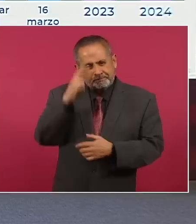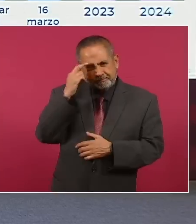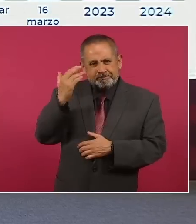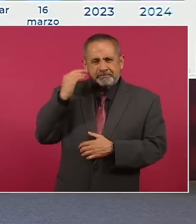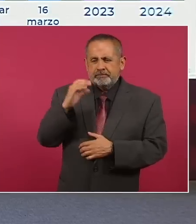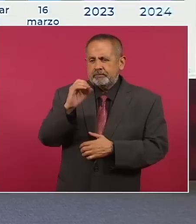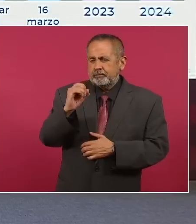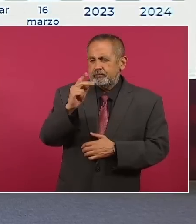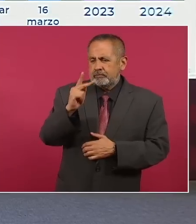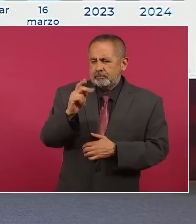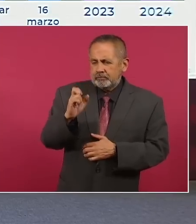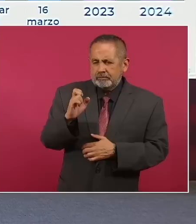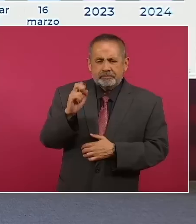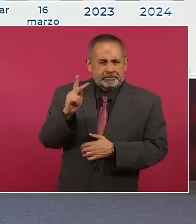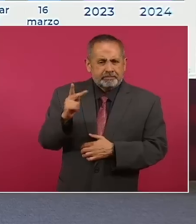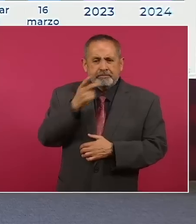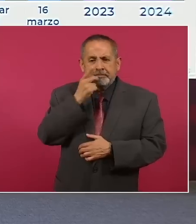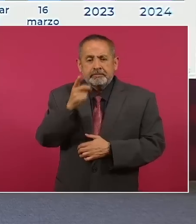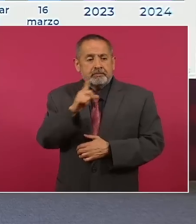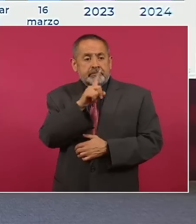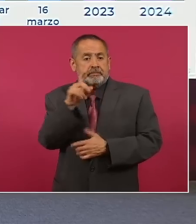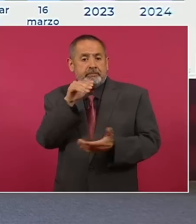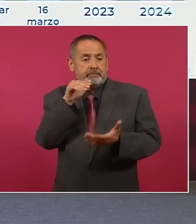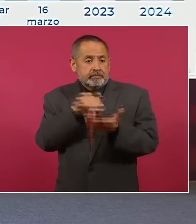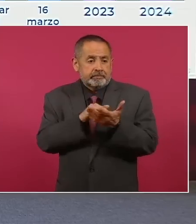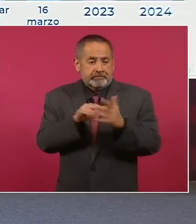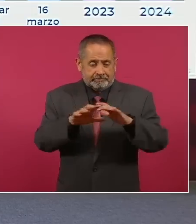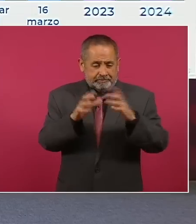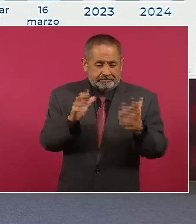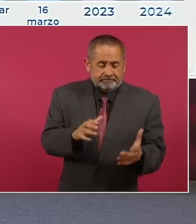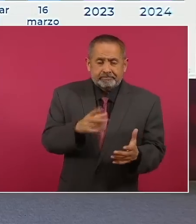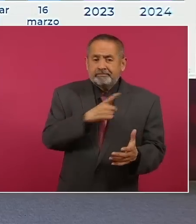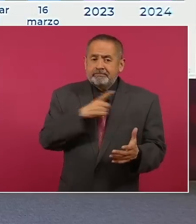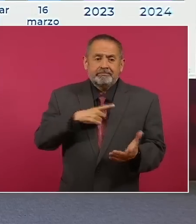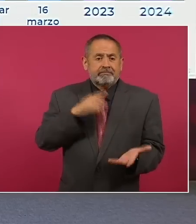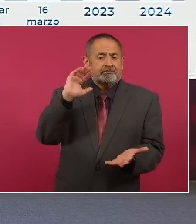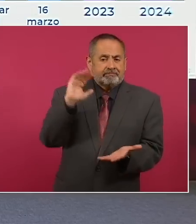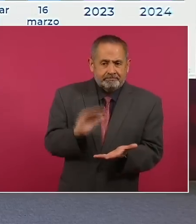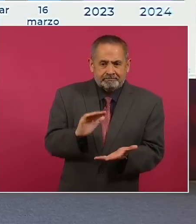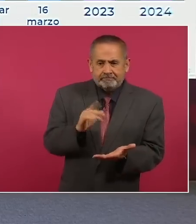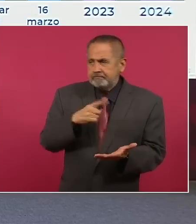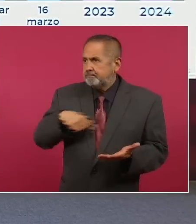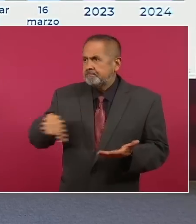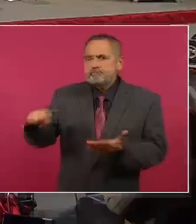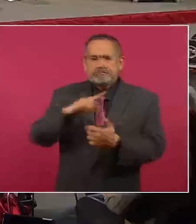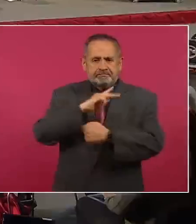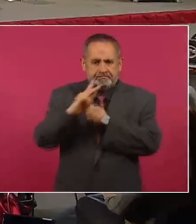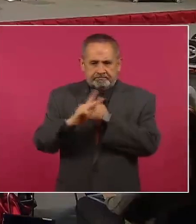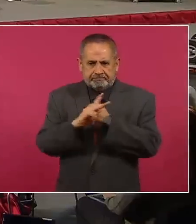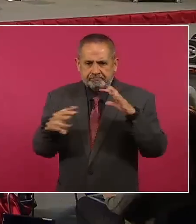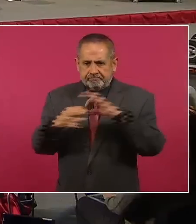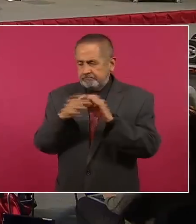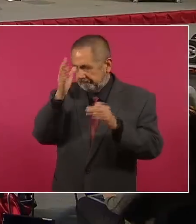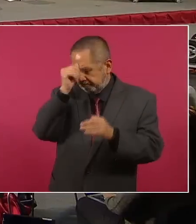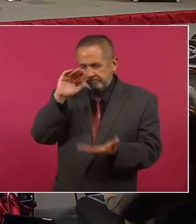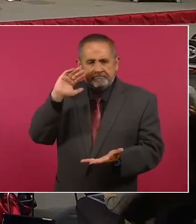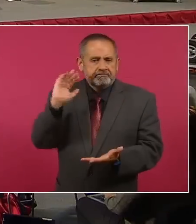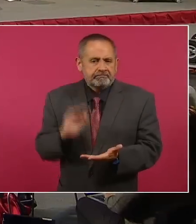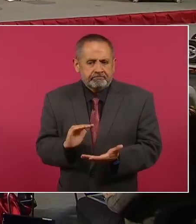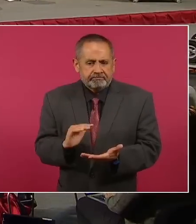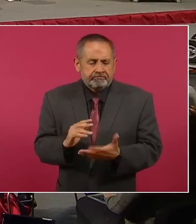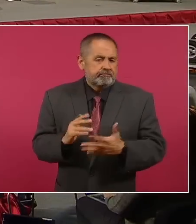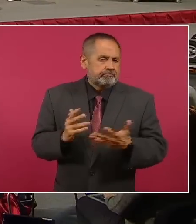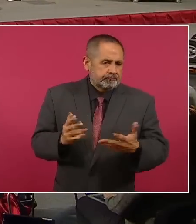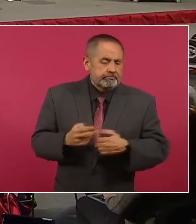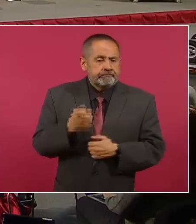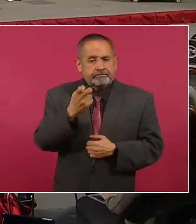para nuestro país durante 5 meses aproximadamente. Cuando analizamos esos 100,000, mejor dicho, cuando